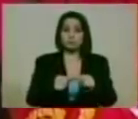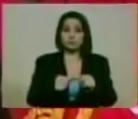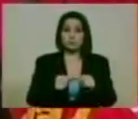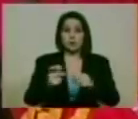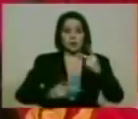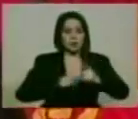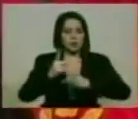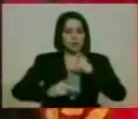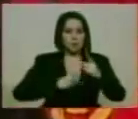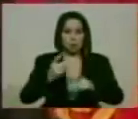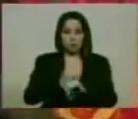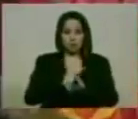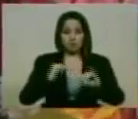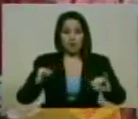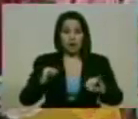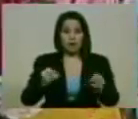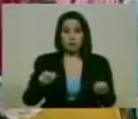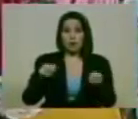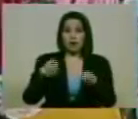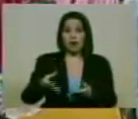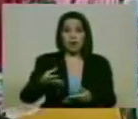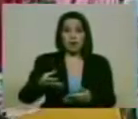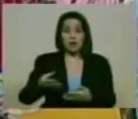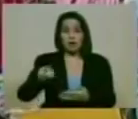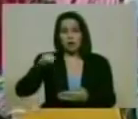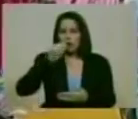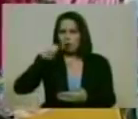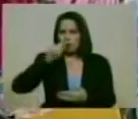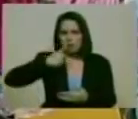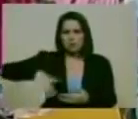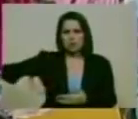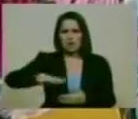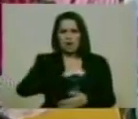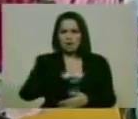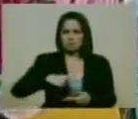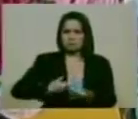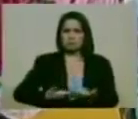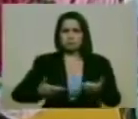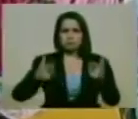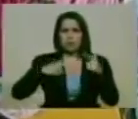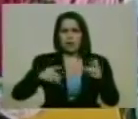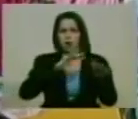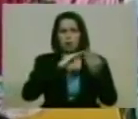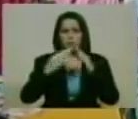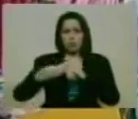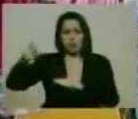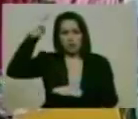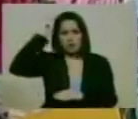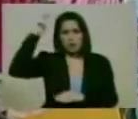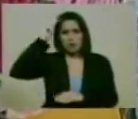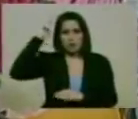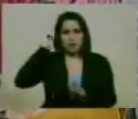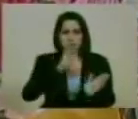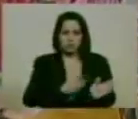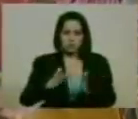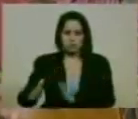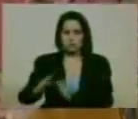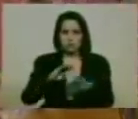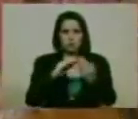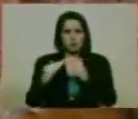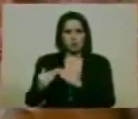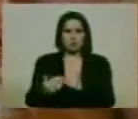productos terminados para garantizar la soberanía de los pueblos y comunidades indígenas según su sistema de organización comunitaria.